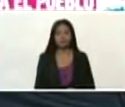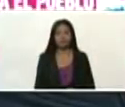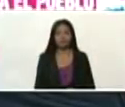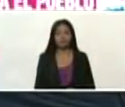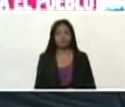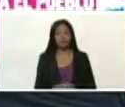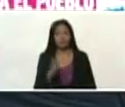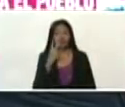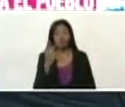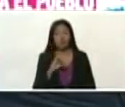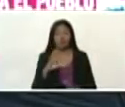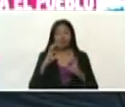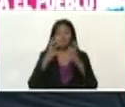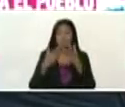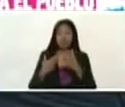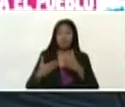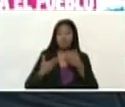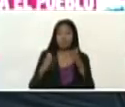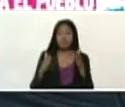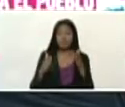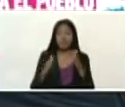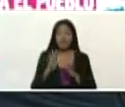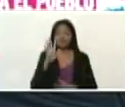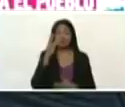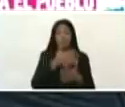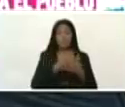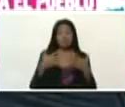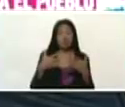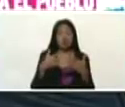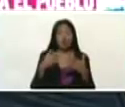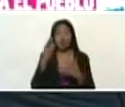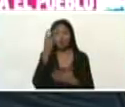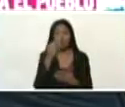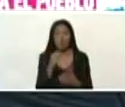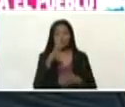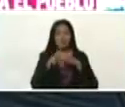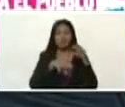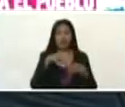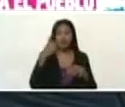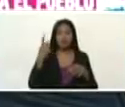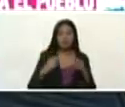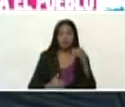lo menos esta empresa le ha permitido aumentar en 5 millones el número de animales que tienen.